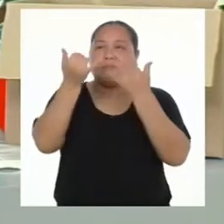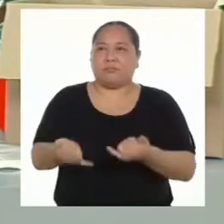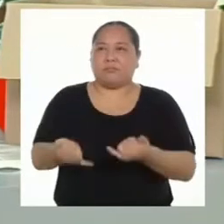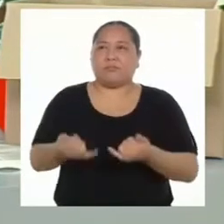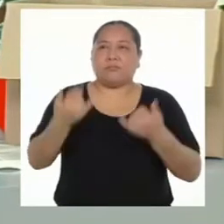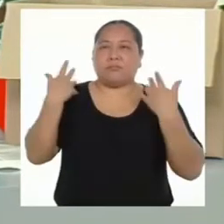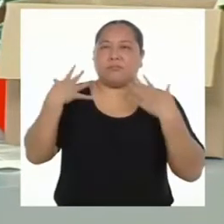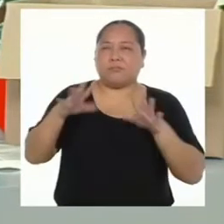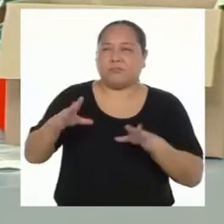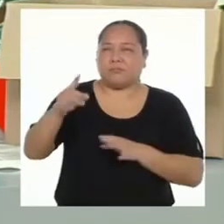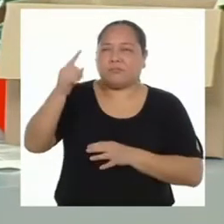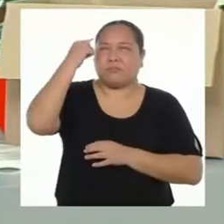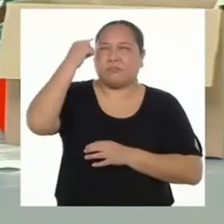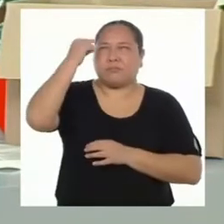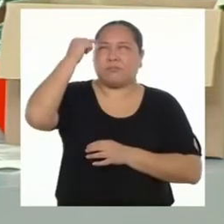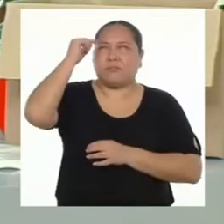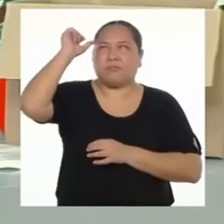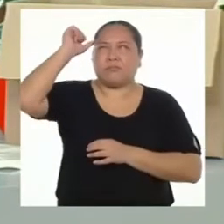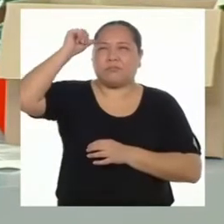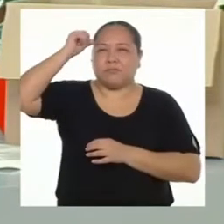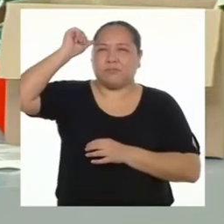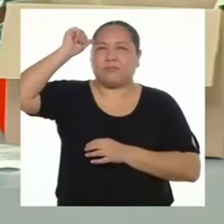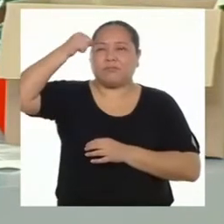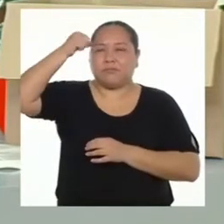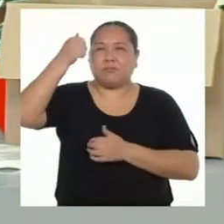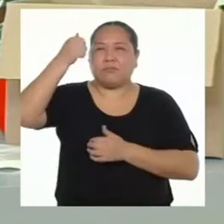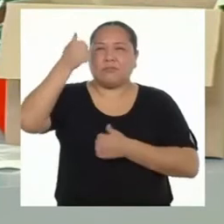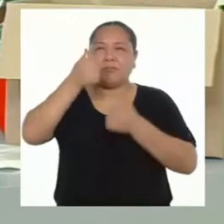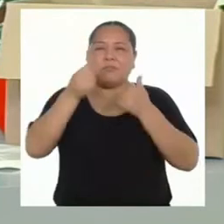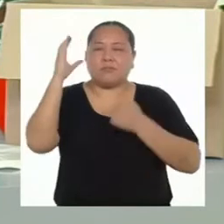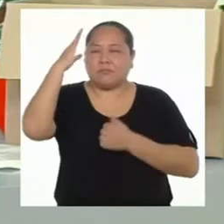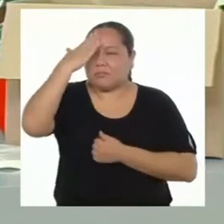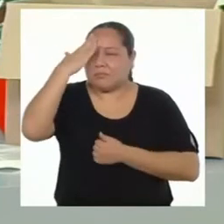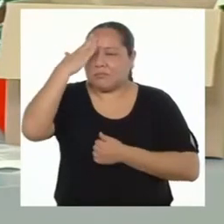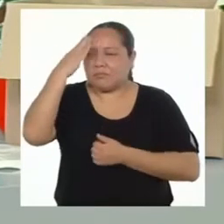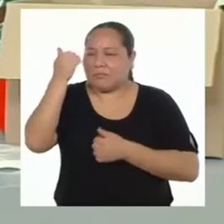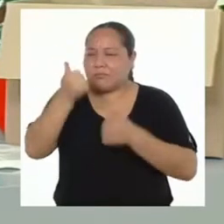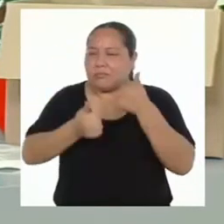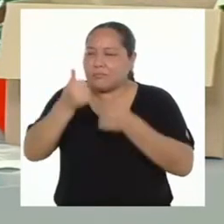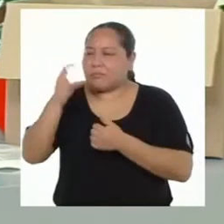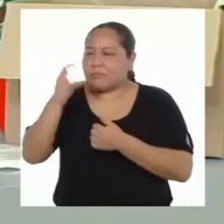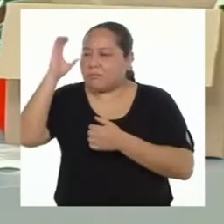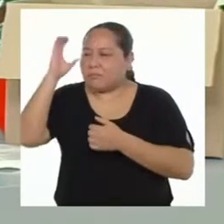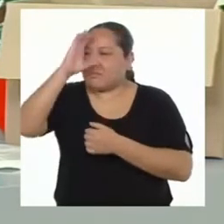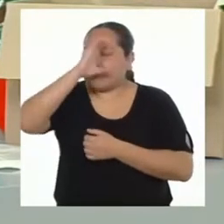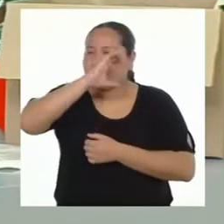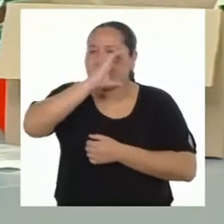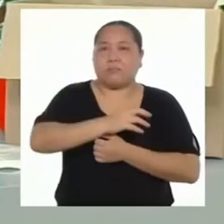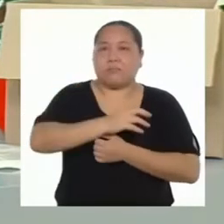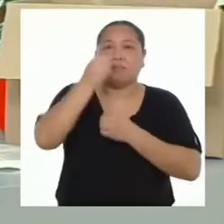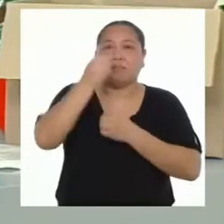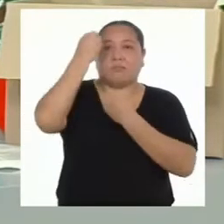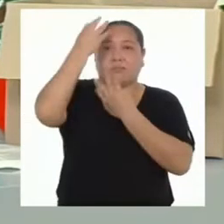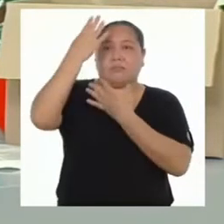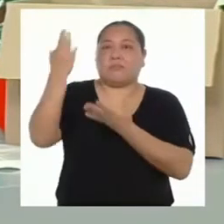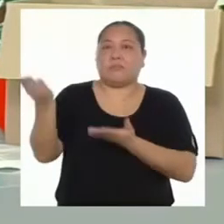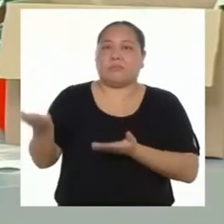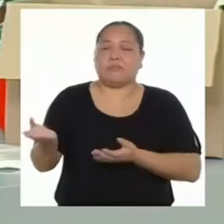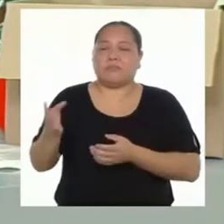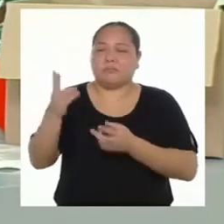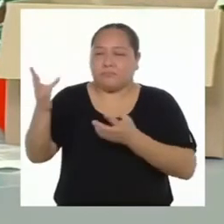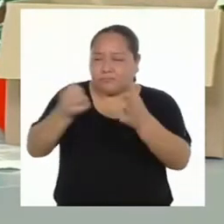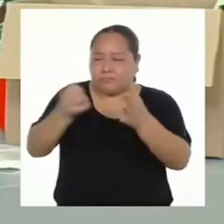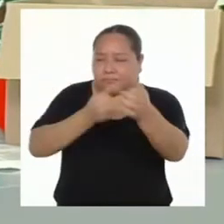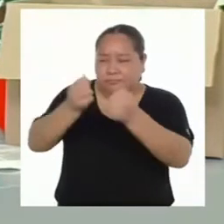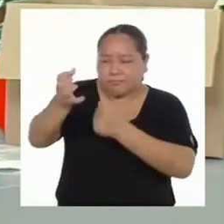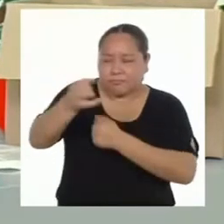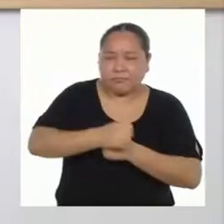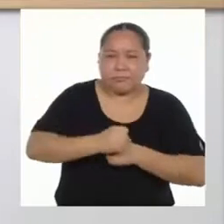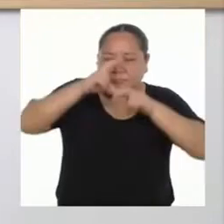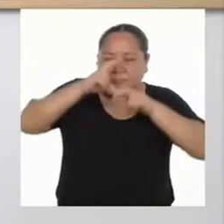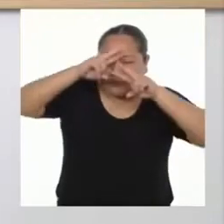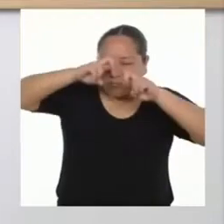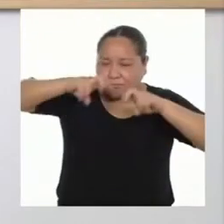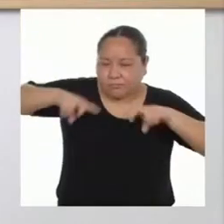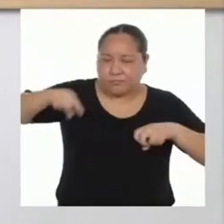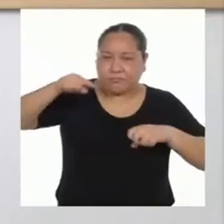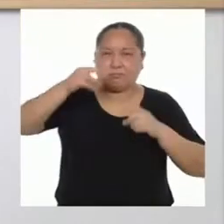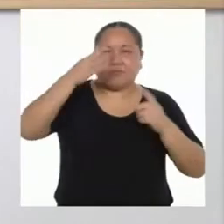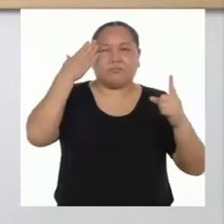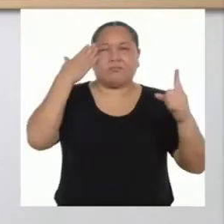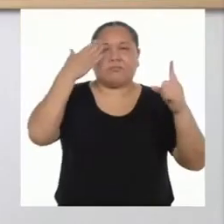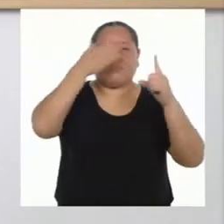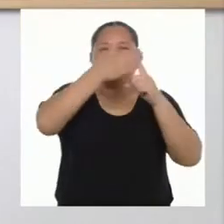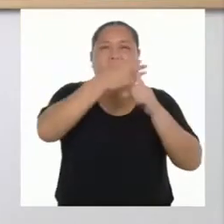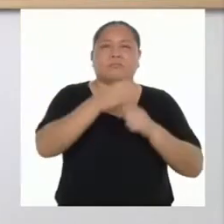ahora, tengámoslos en mente para saber qué información necesitamos recopilar y analizar para cumplir con ellos.